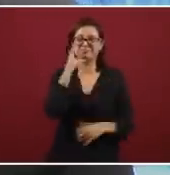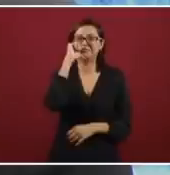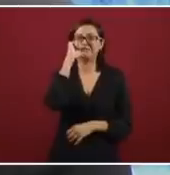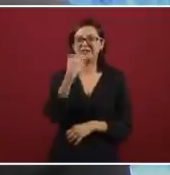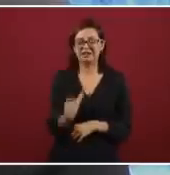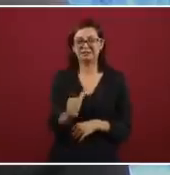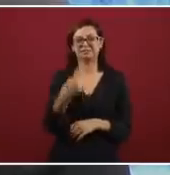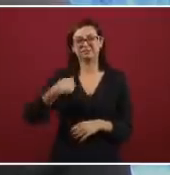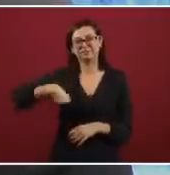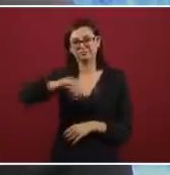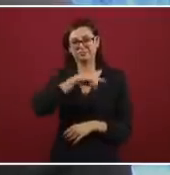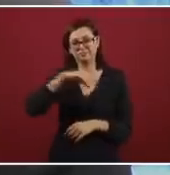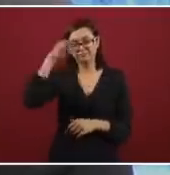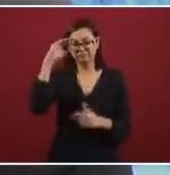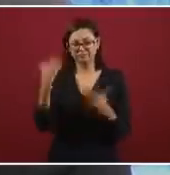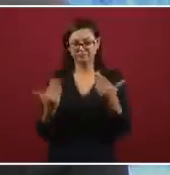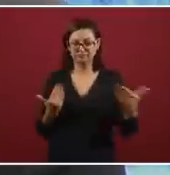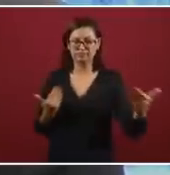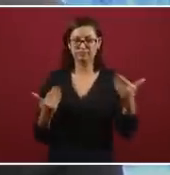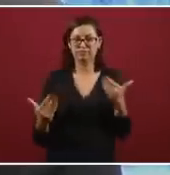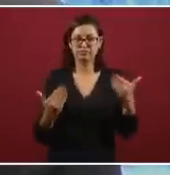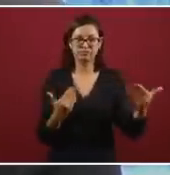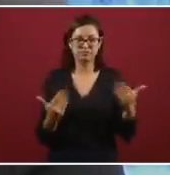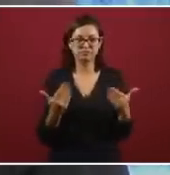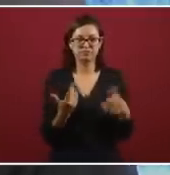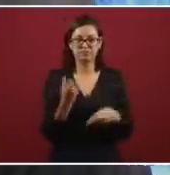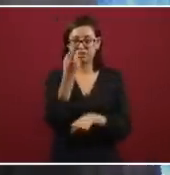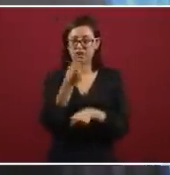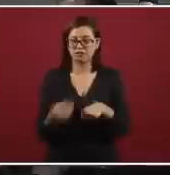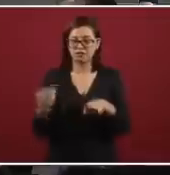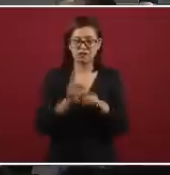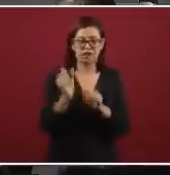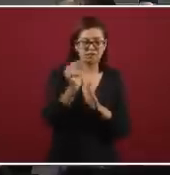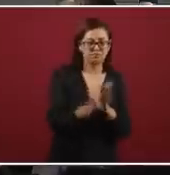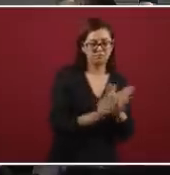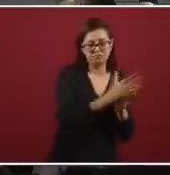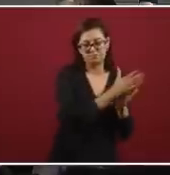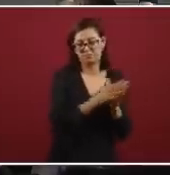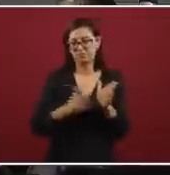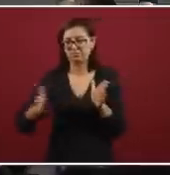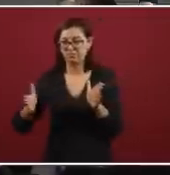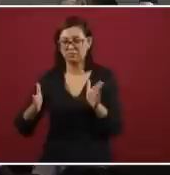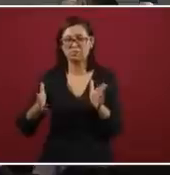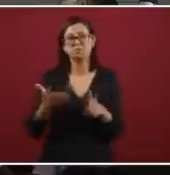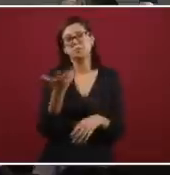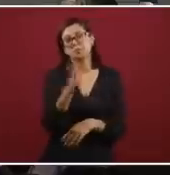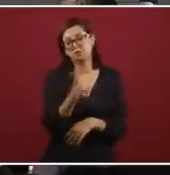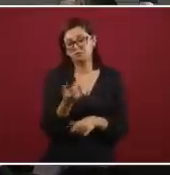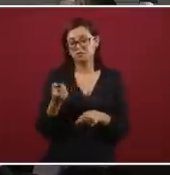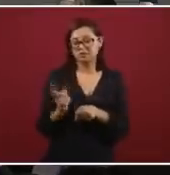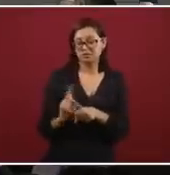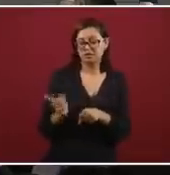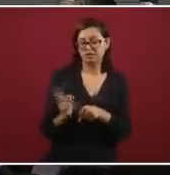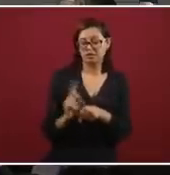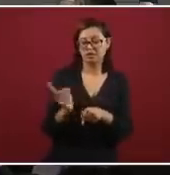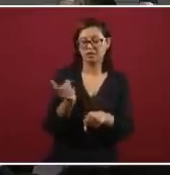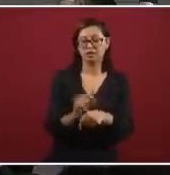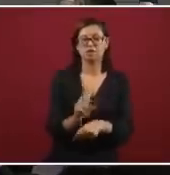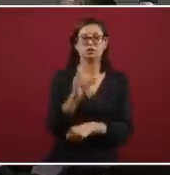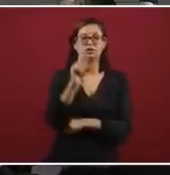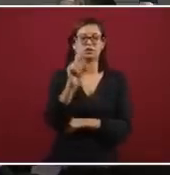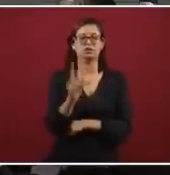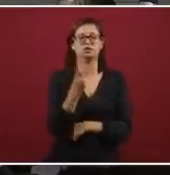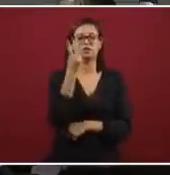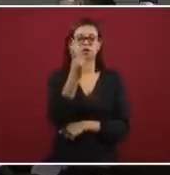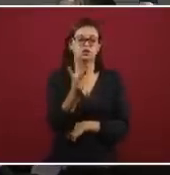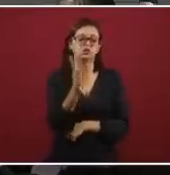de 1 millón de barriles entre los días del mes, vamos a tener un diferimiento promedio diario de 32